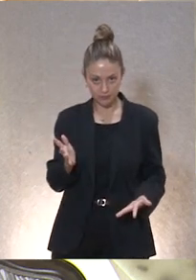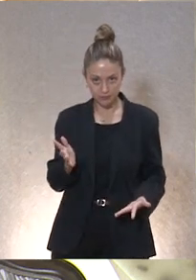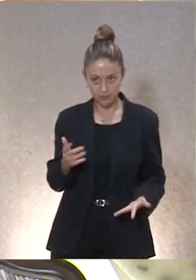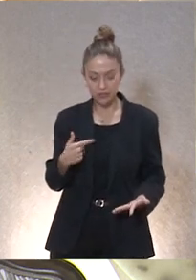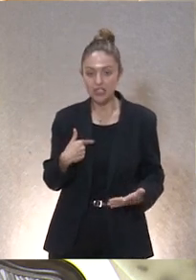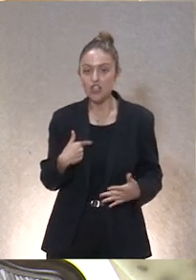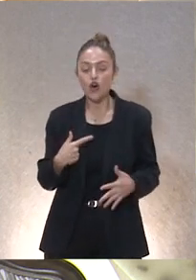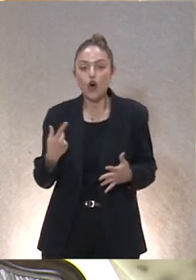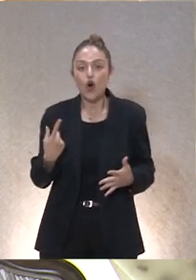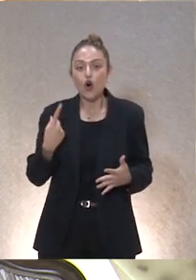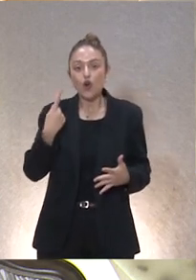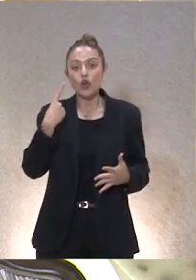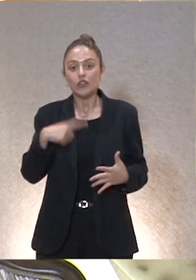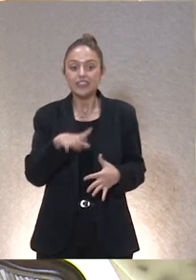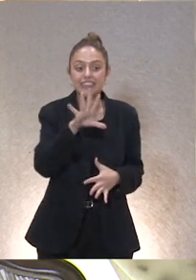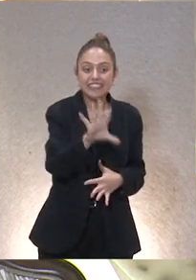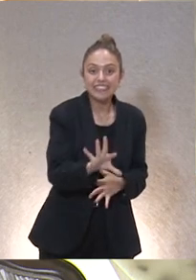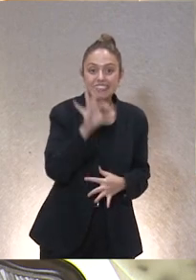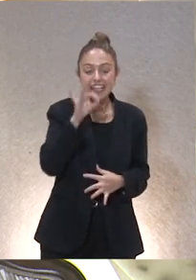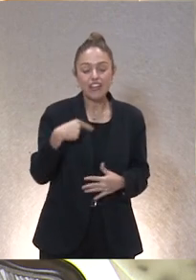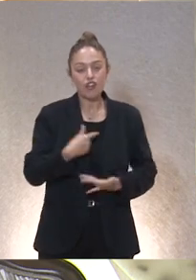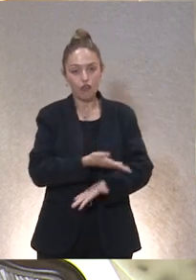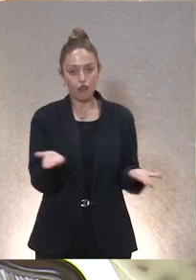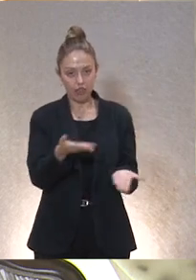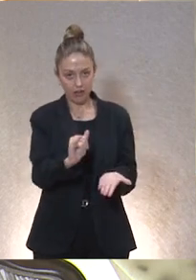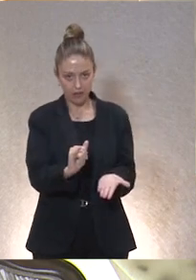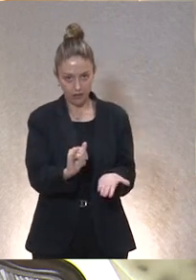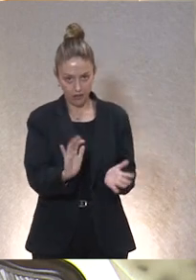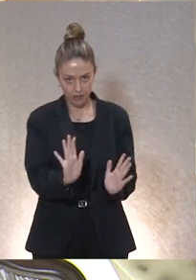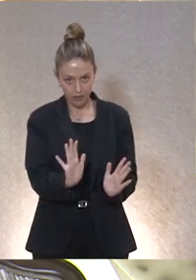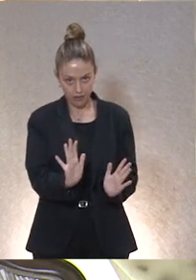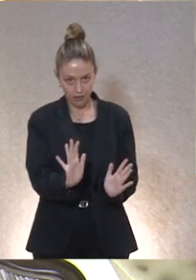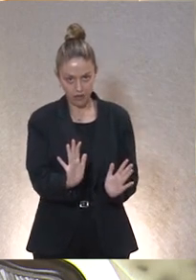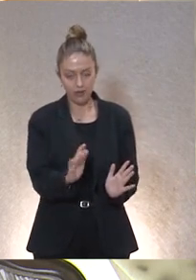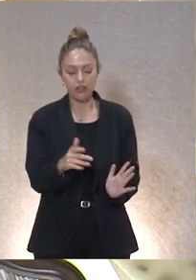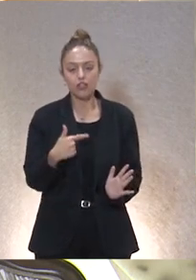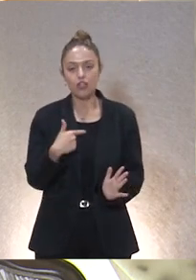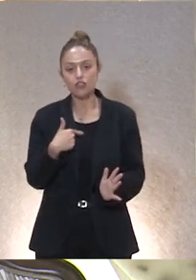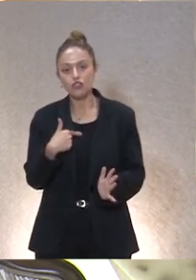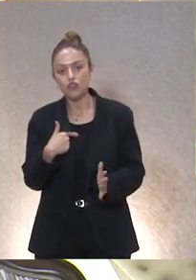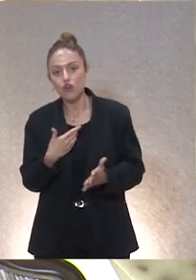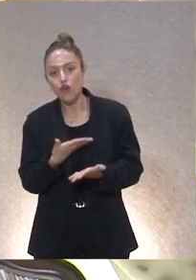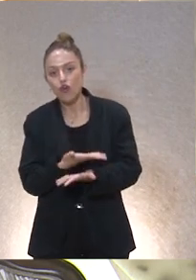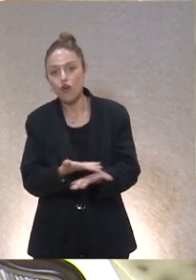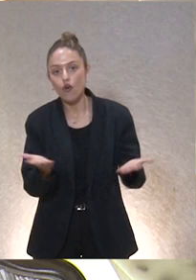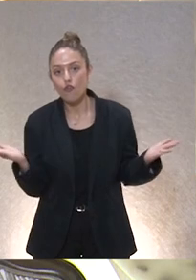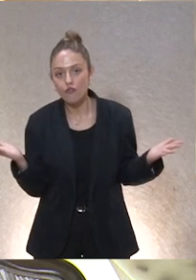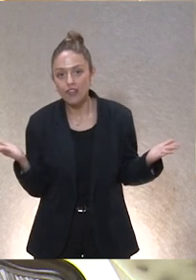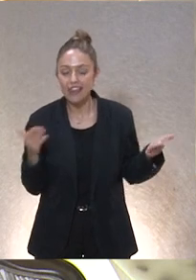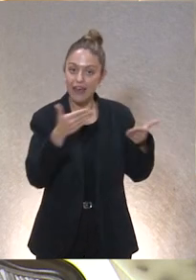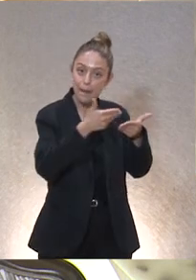selecciona aquellos de los que te fías fíjate yo me fío más de los periodistas que de